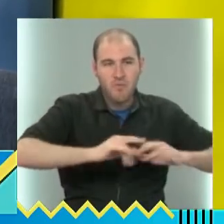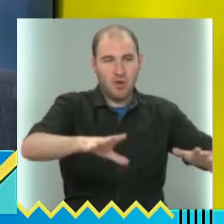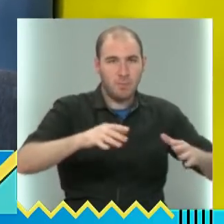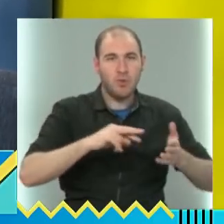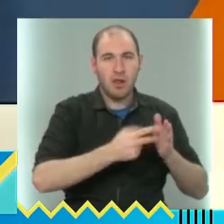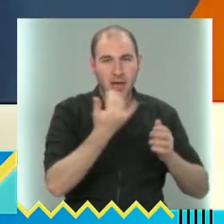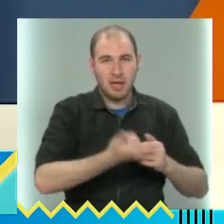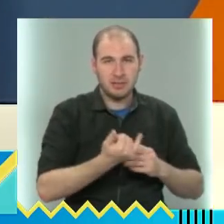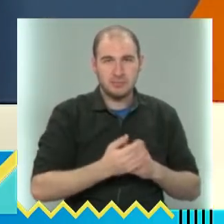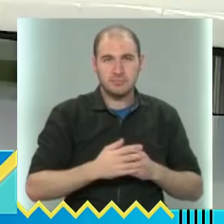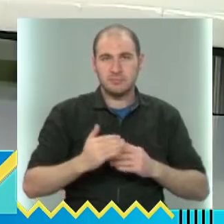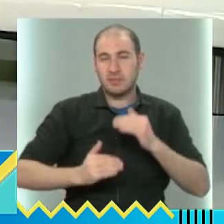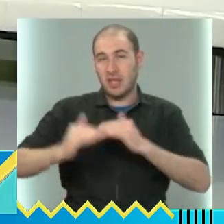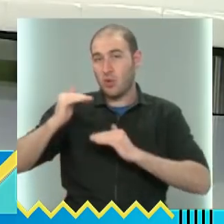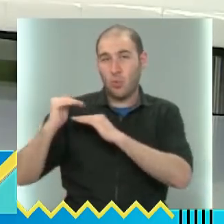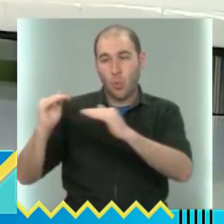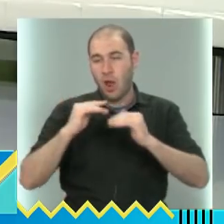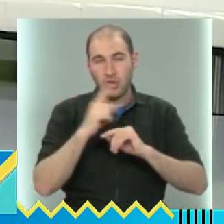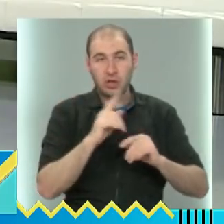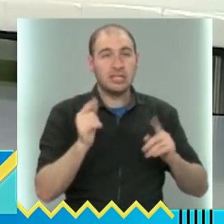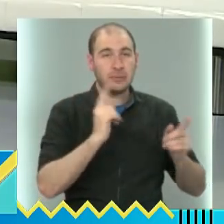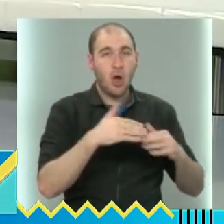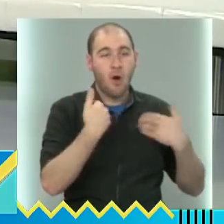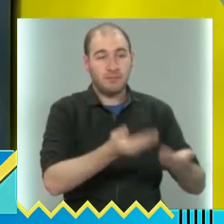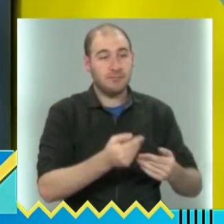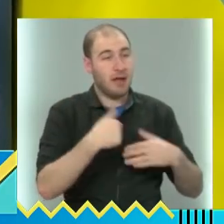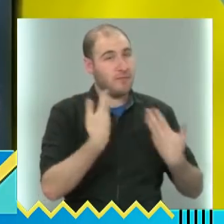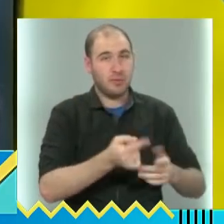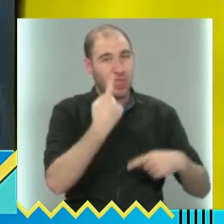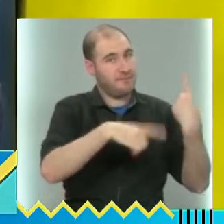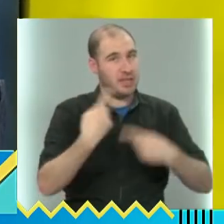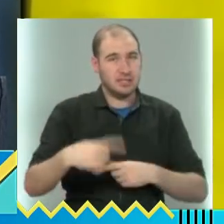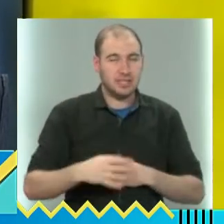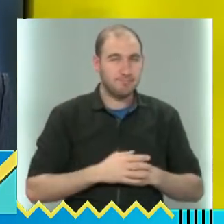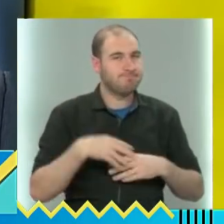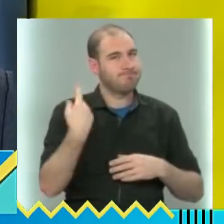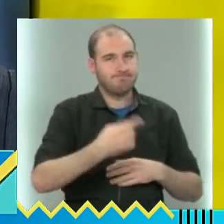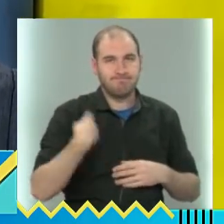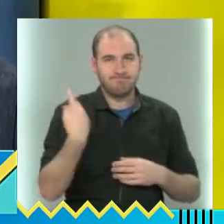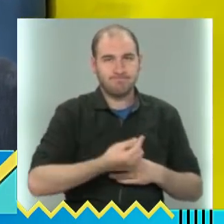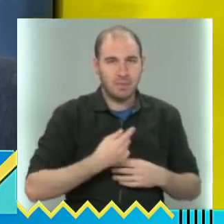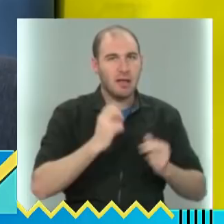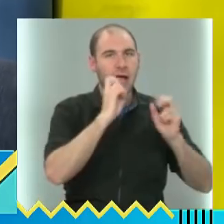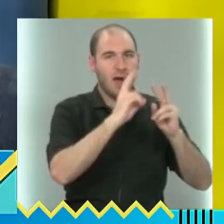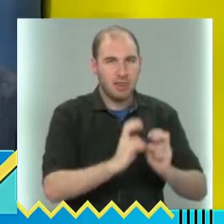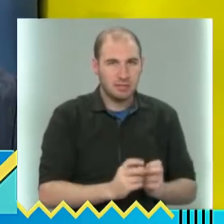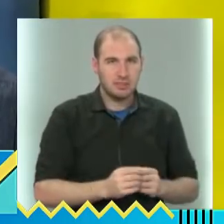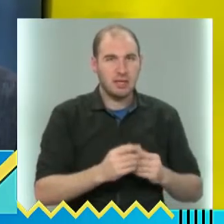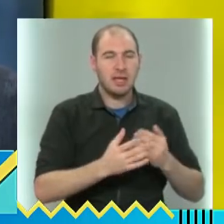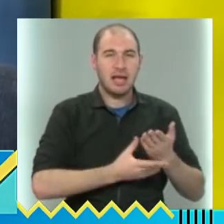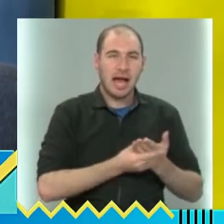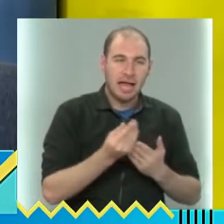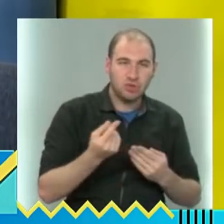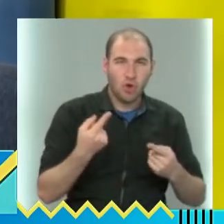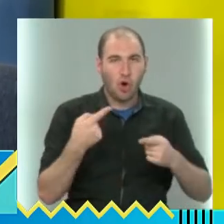impacto ambiental. Y no todos ofrecen el mismo beneficio. Entonces es permanentemente un análisis de costo